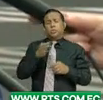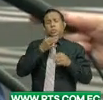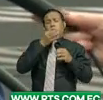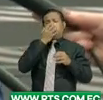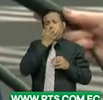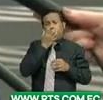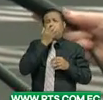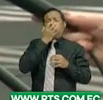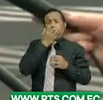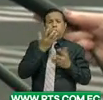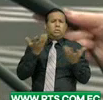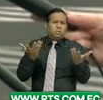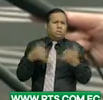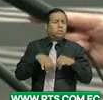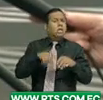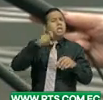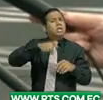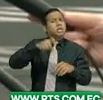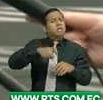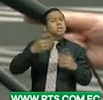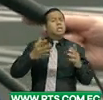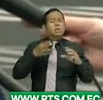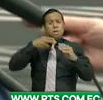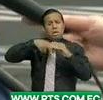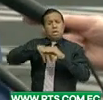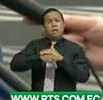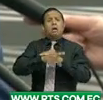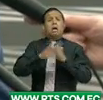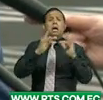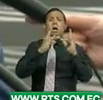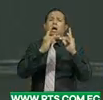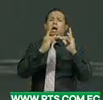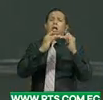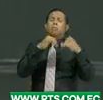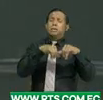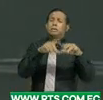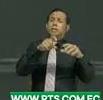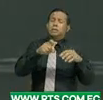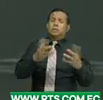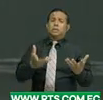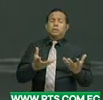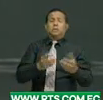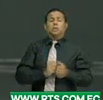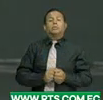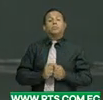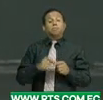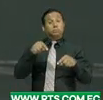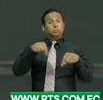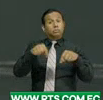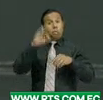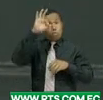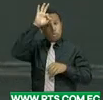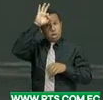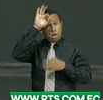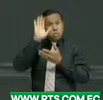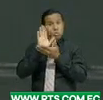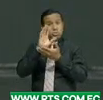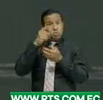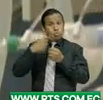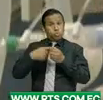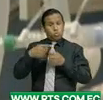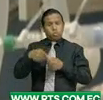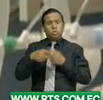necesidad imperativa de buscar una cama de UCI, eso no ha cambiado. Hasta el momento en esta casa de salud se encuentran